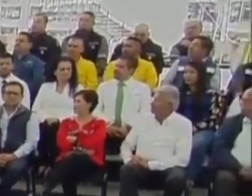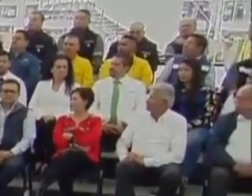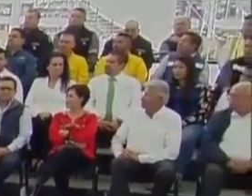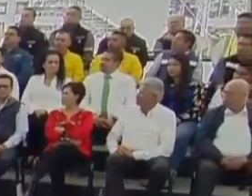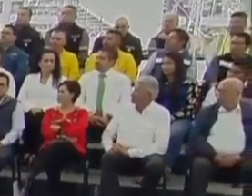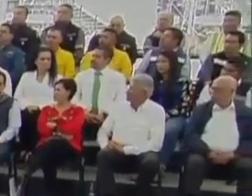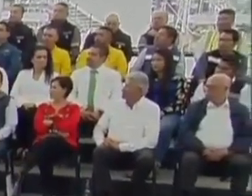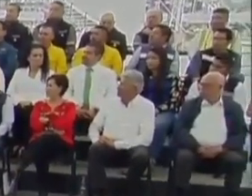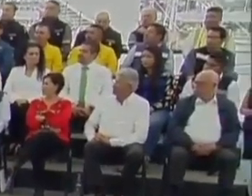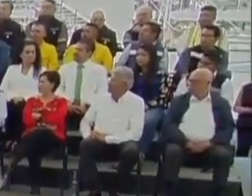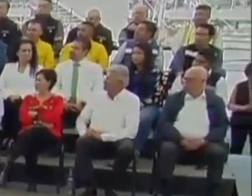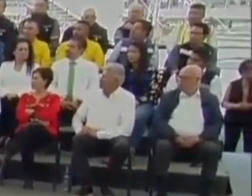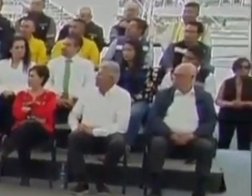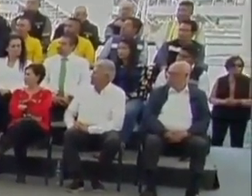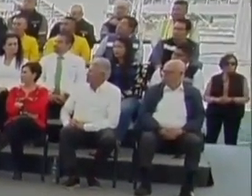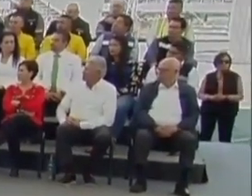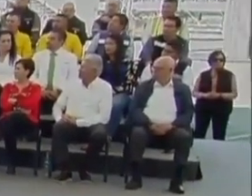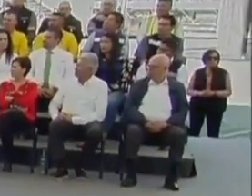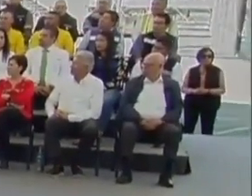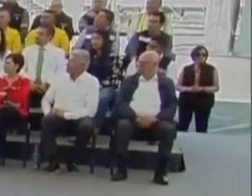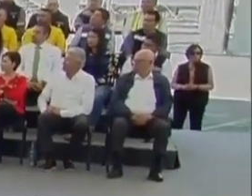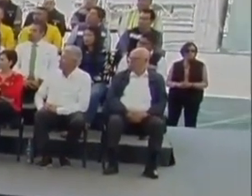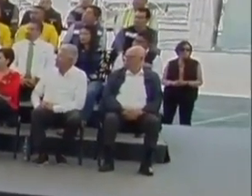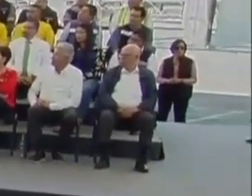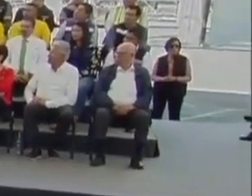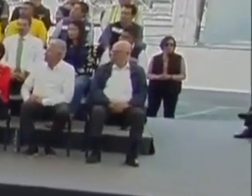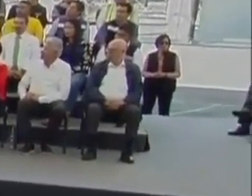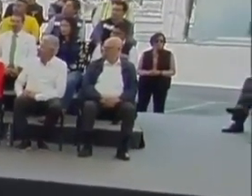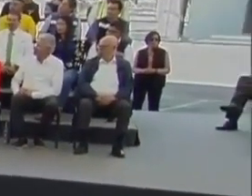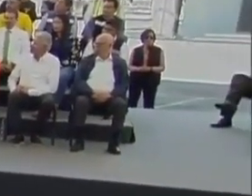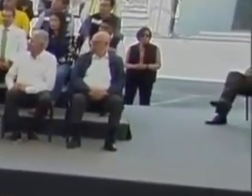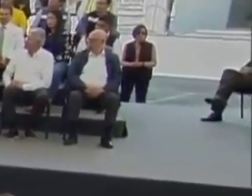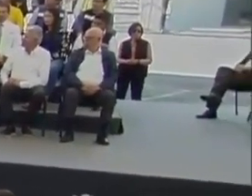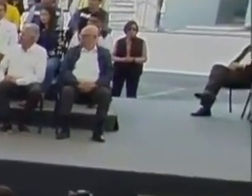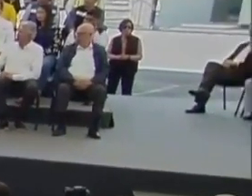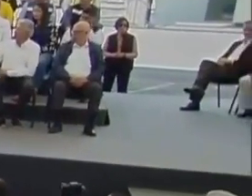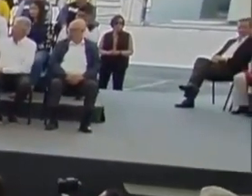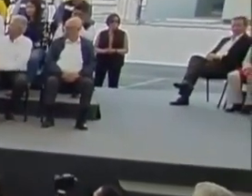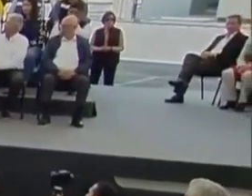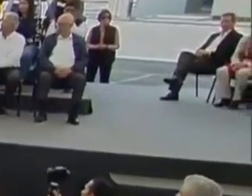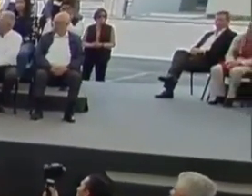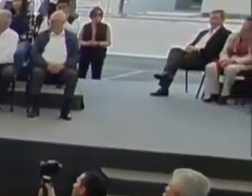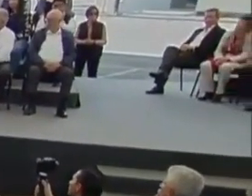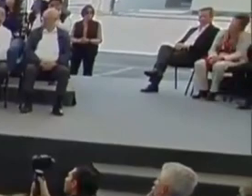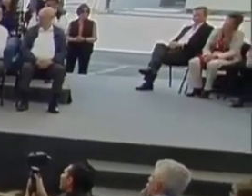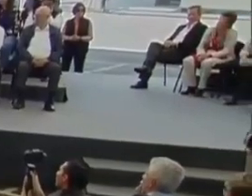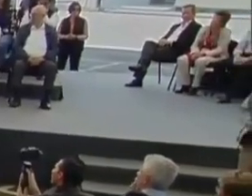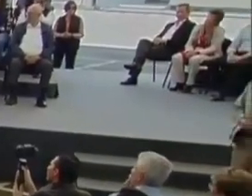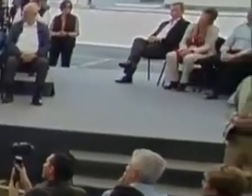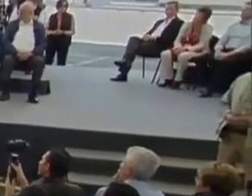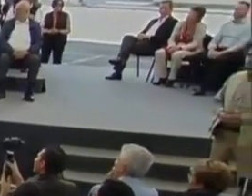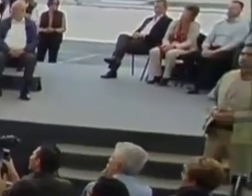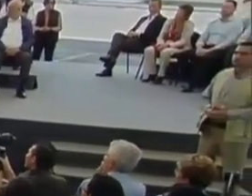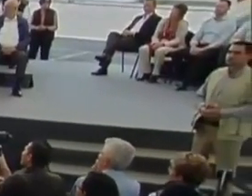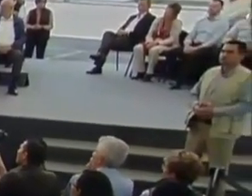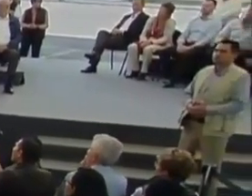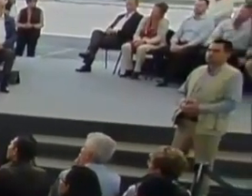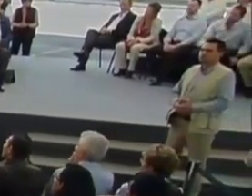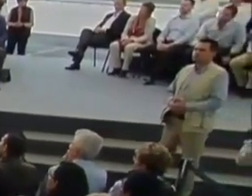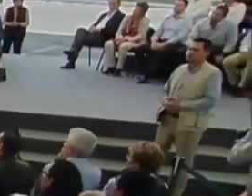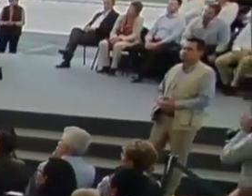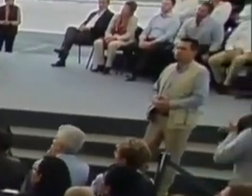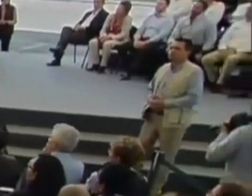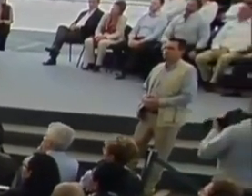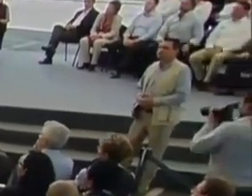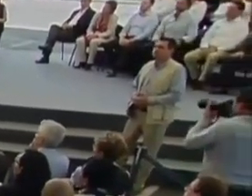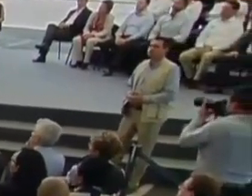la Secretaría de Comunicaciones y Transportes, que con decisión, que frente a la crítica que a veces arreciaba, nunca